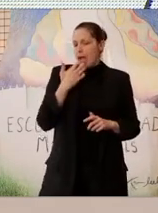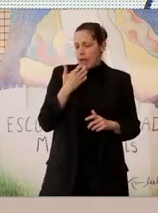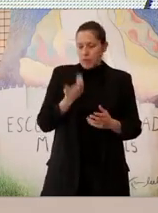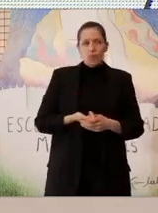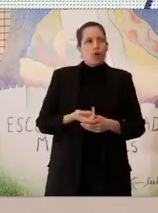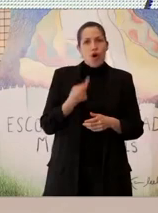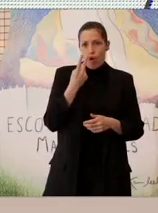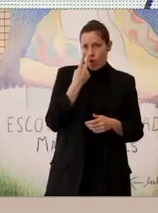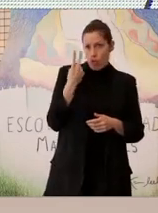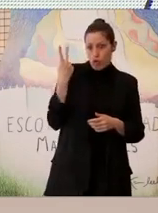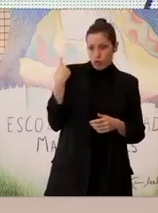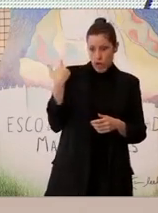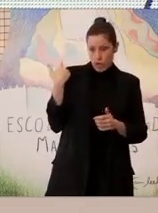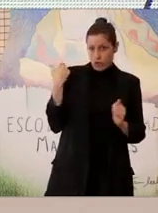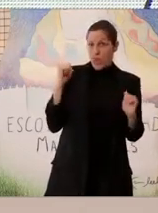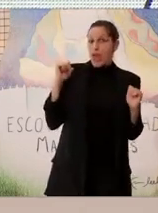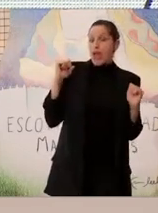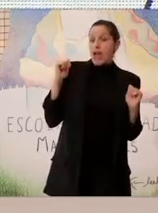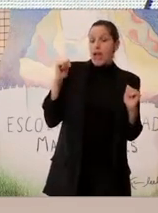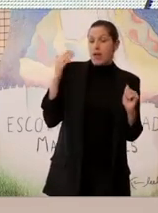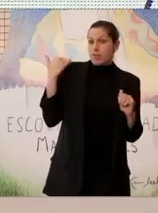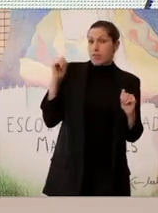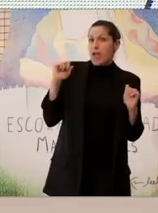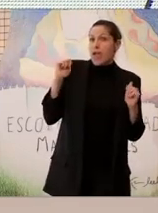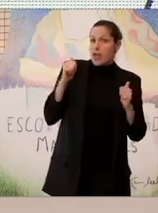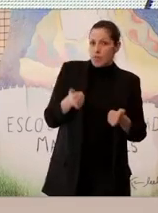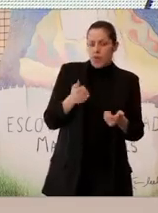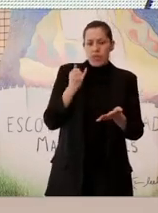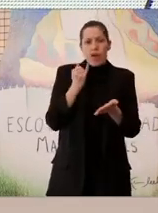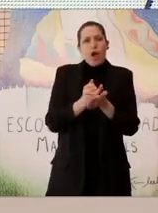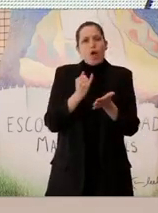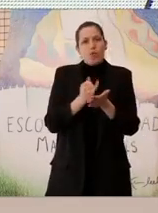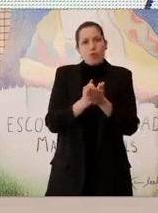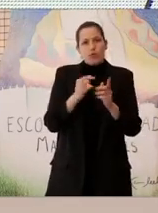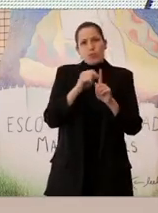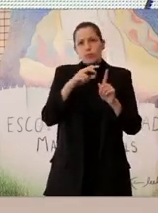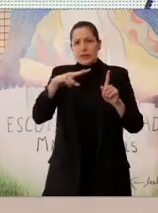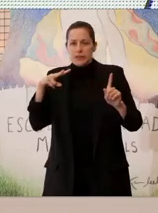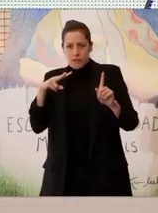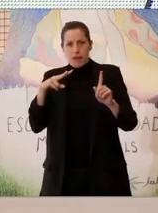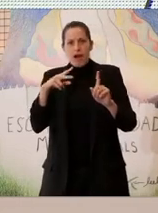2 años estamos haciendo en la Fiscalía un curso en perspectiva de género transversal, es decir,